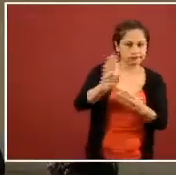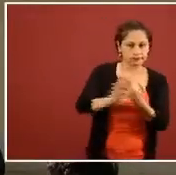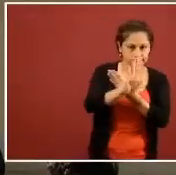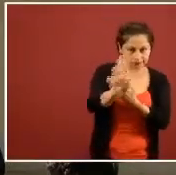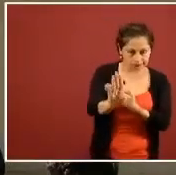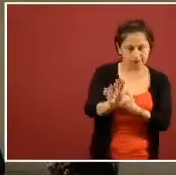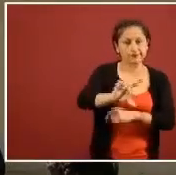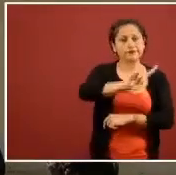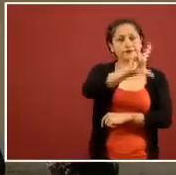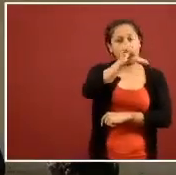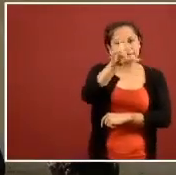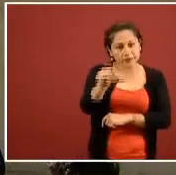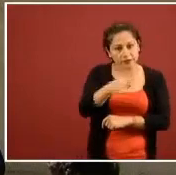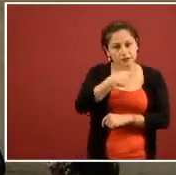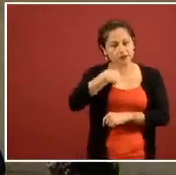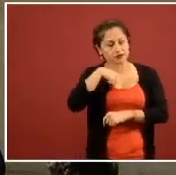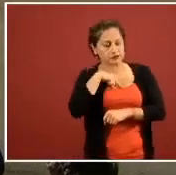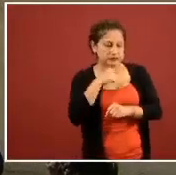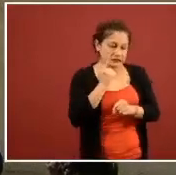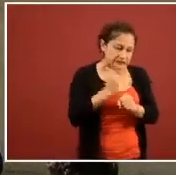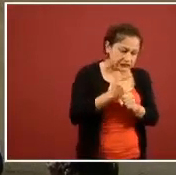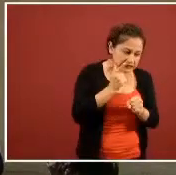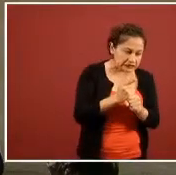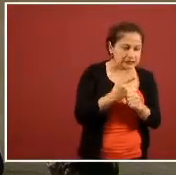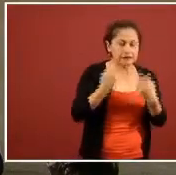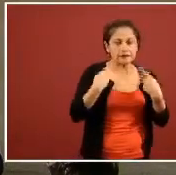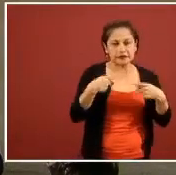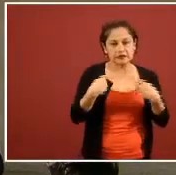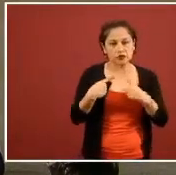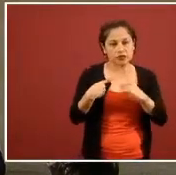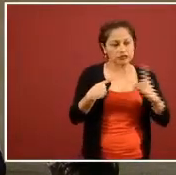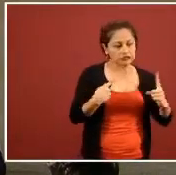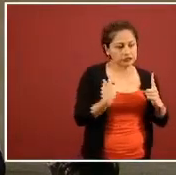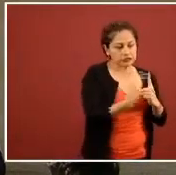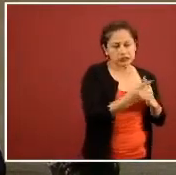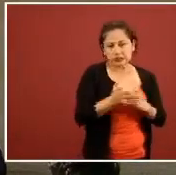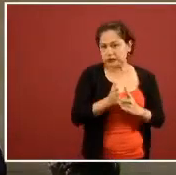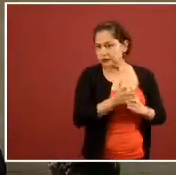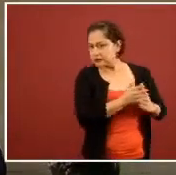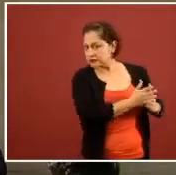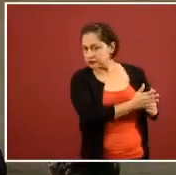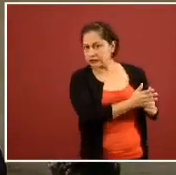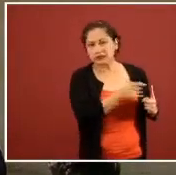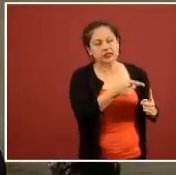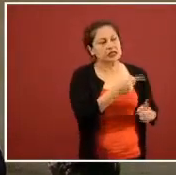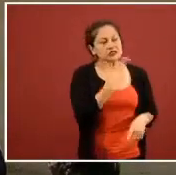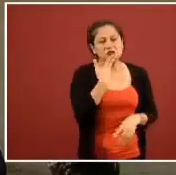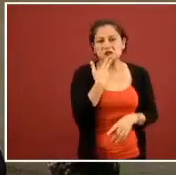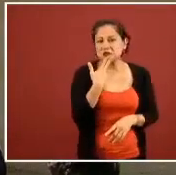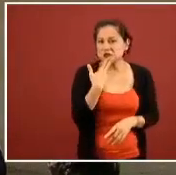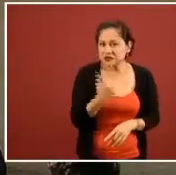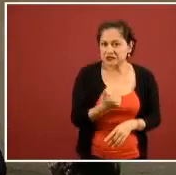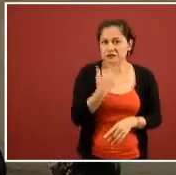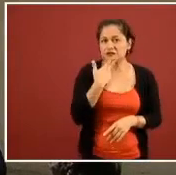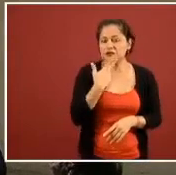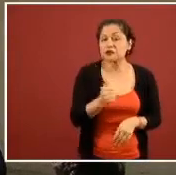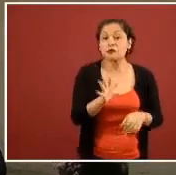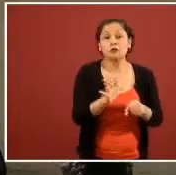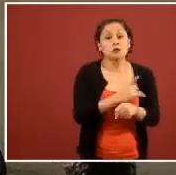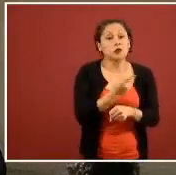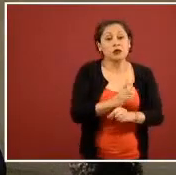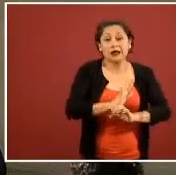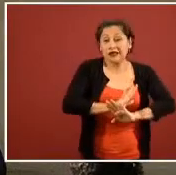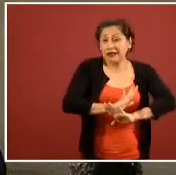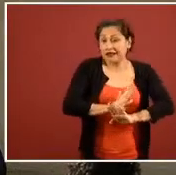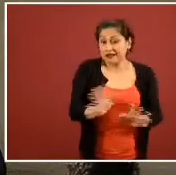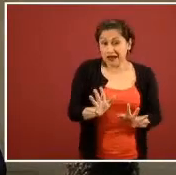esta medida de contención en torno a casos iba a ser ya inefectiva o ineficiente porque